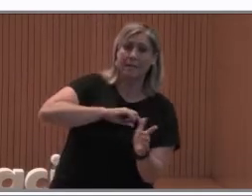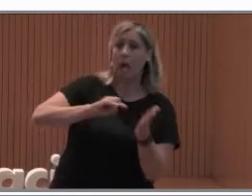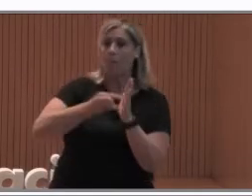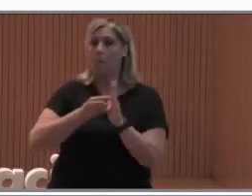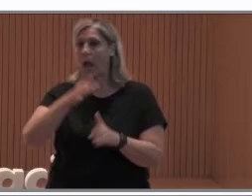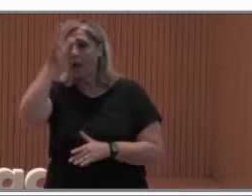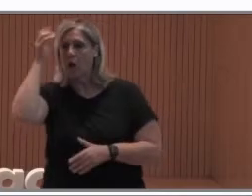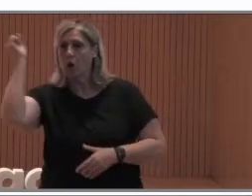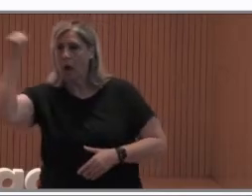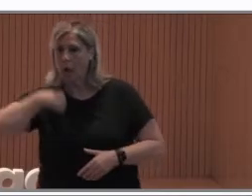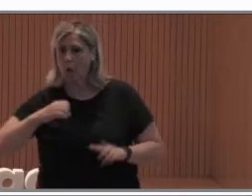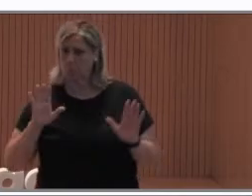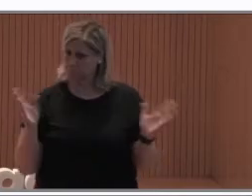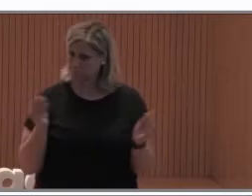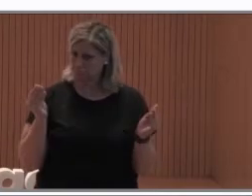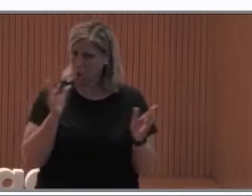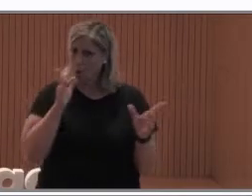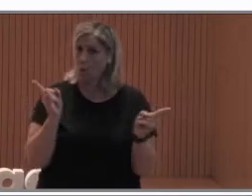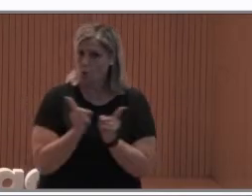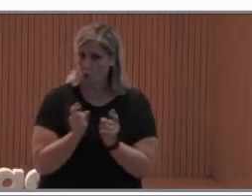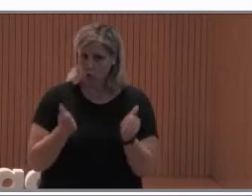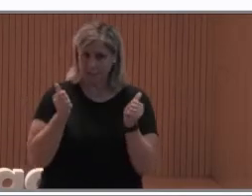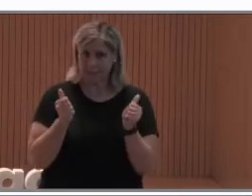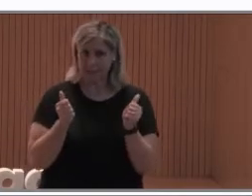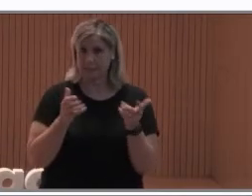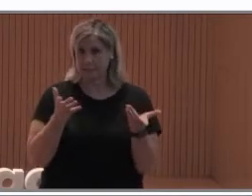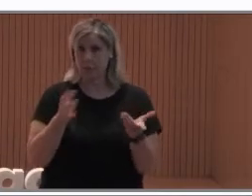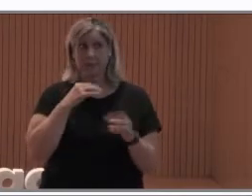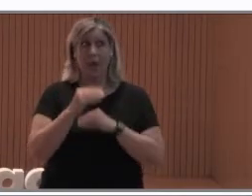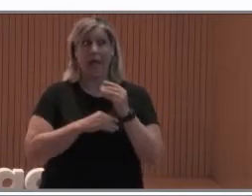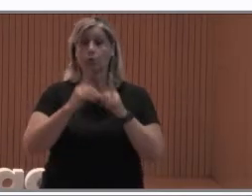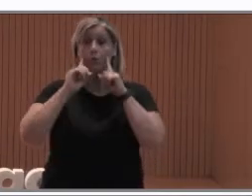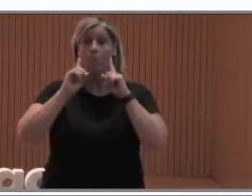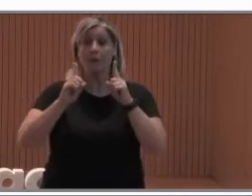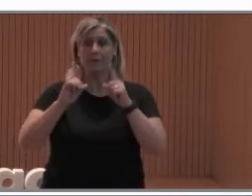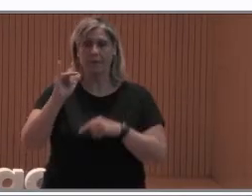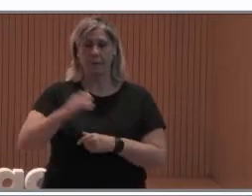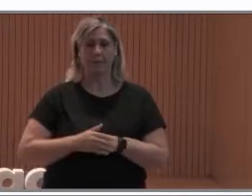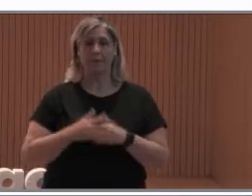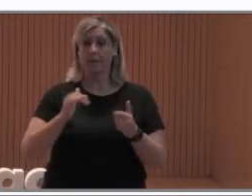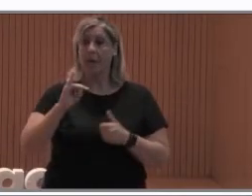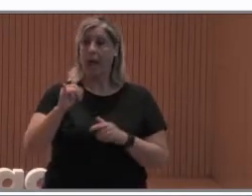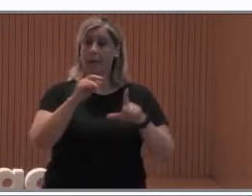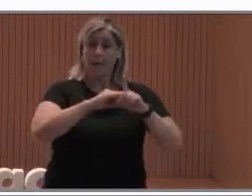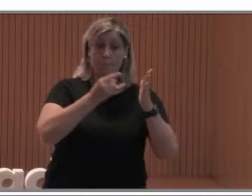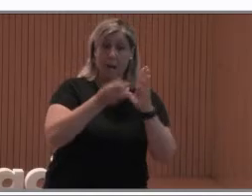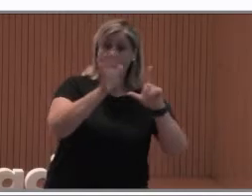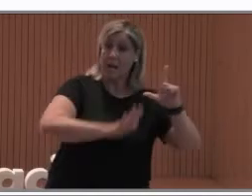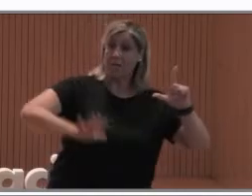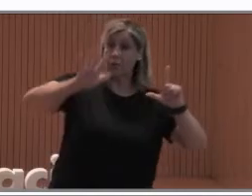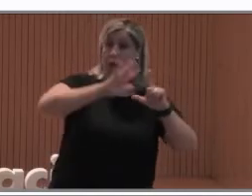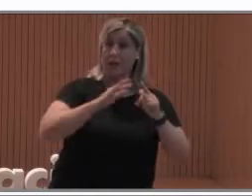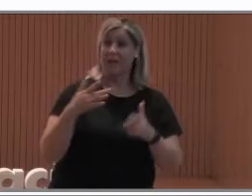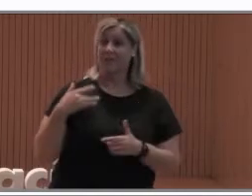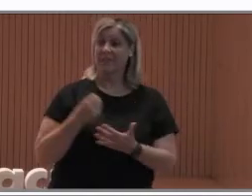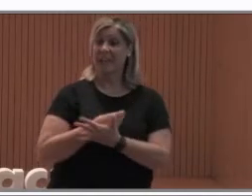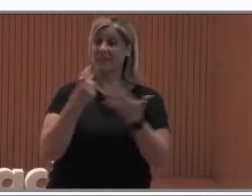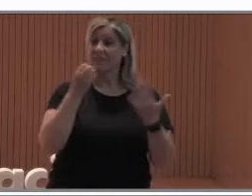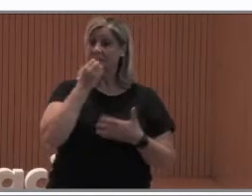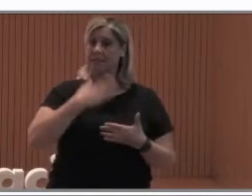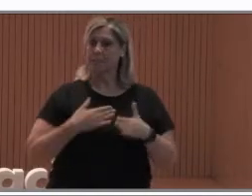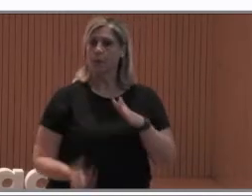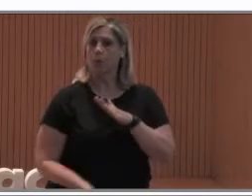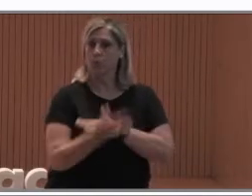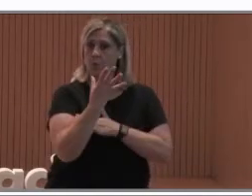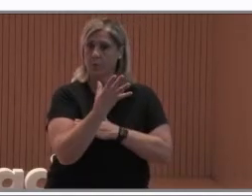porque tienen esos nombres de actuaciones preventivas de los efectos de excesos de temperatura. Tenemos el Plan Nacional, que salió el día 16 de mayo y